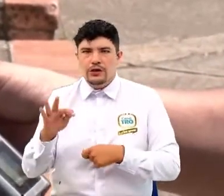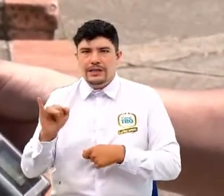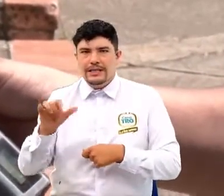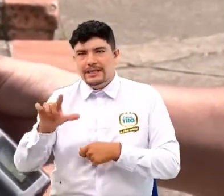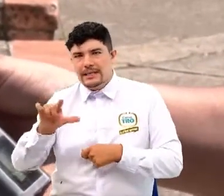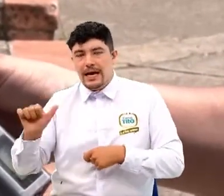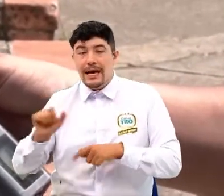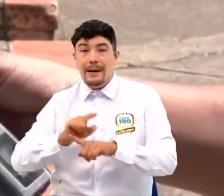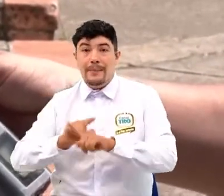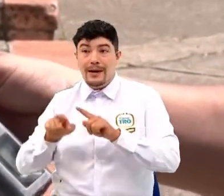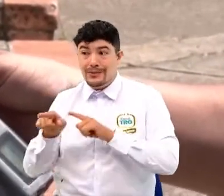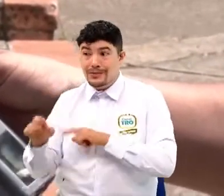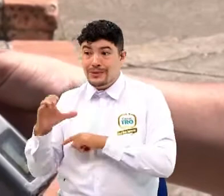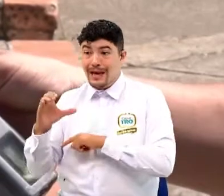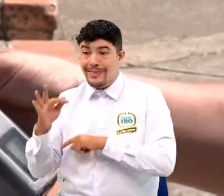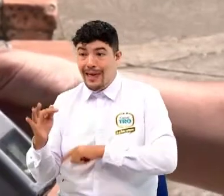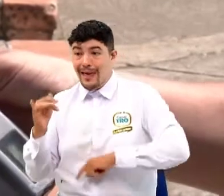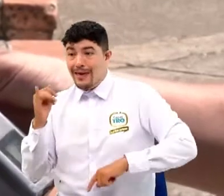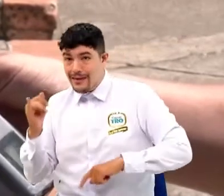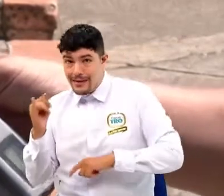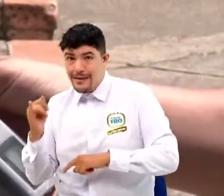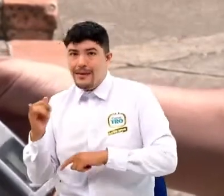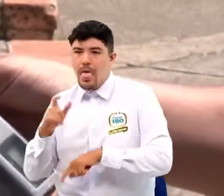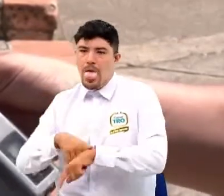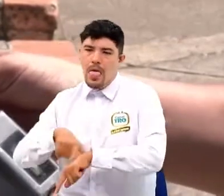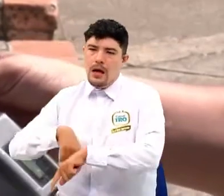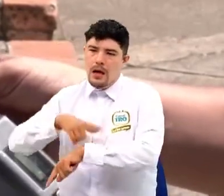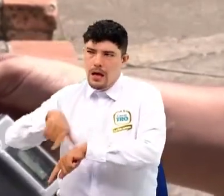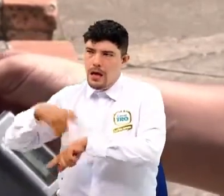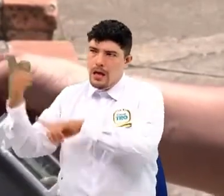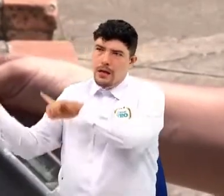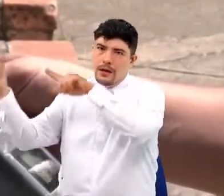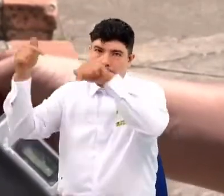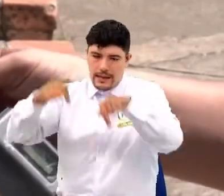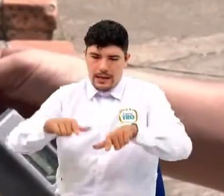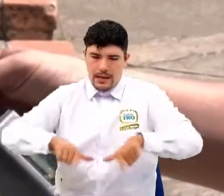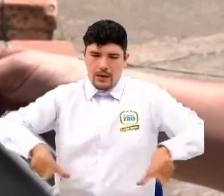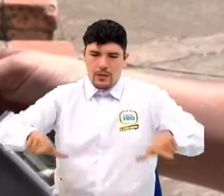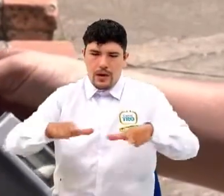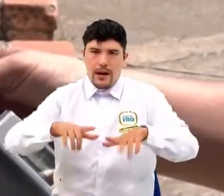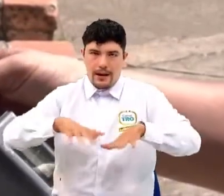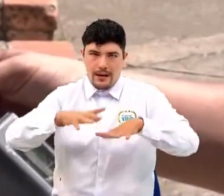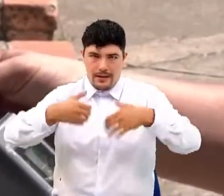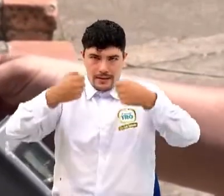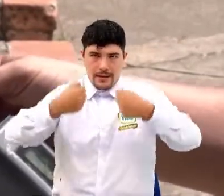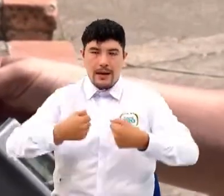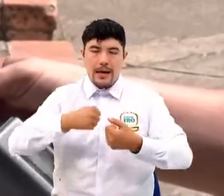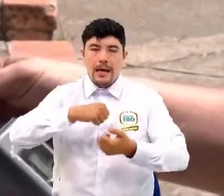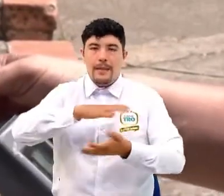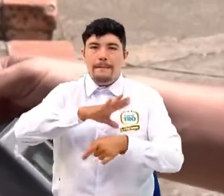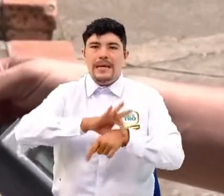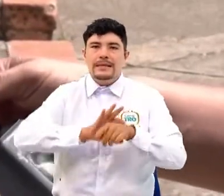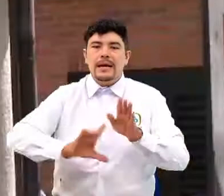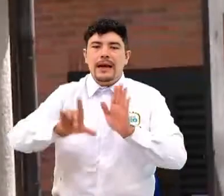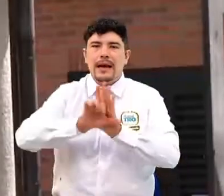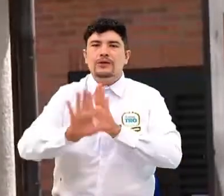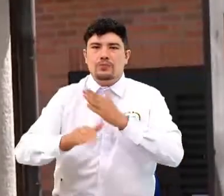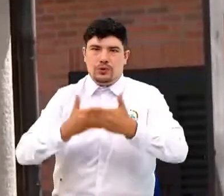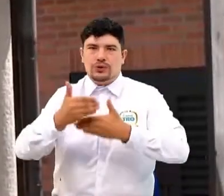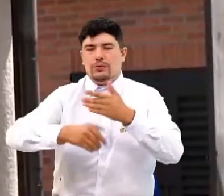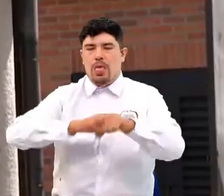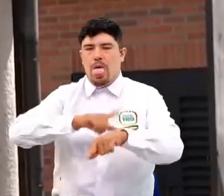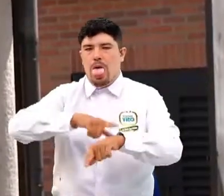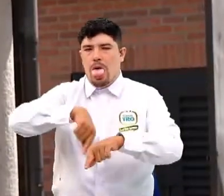que el CTI se demoró en llegar el cuerpo aquí a las instalaciones de medicina legal, se retrasó todo el proceso. En